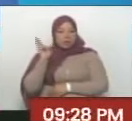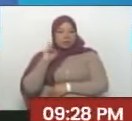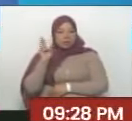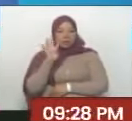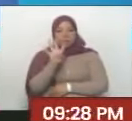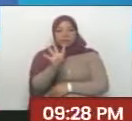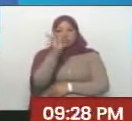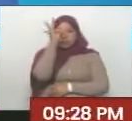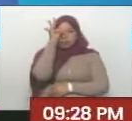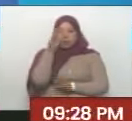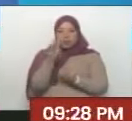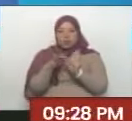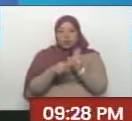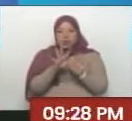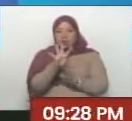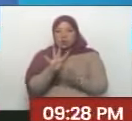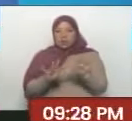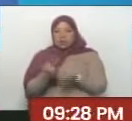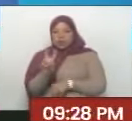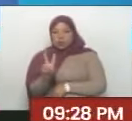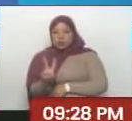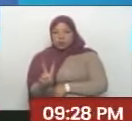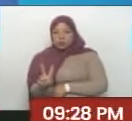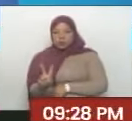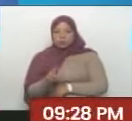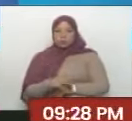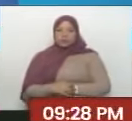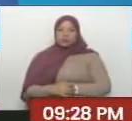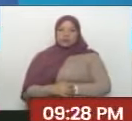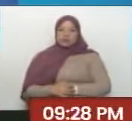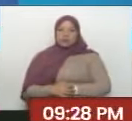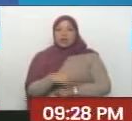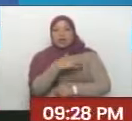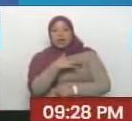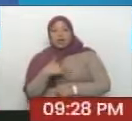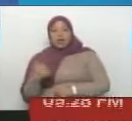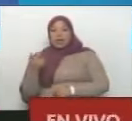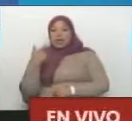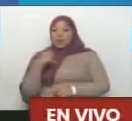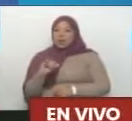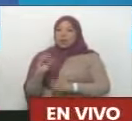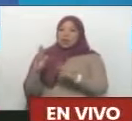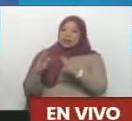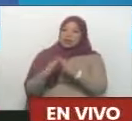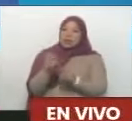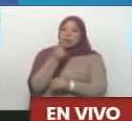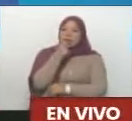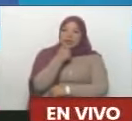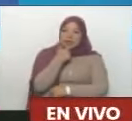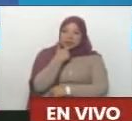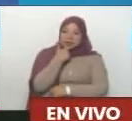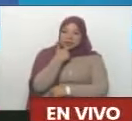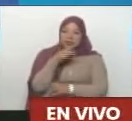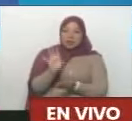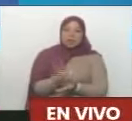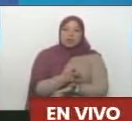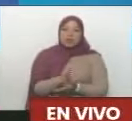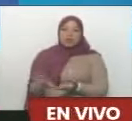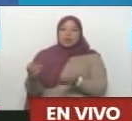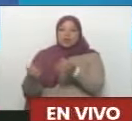del 4 de febrero del 92. ¿Ah? Quiero para ti una casa bella.